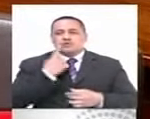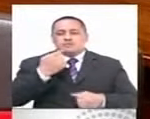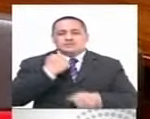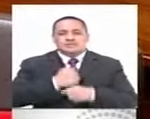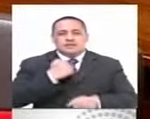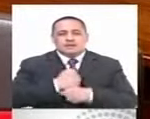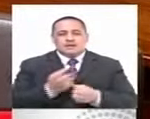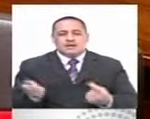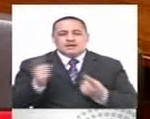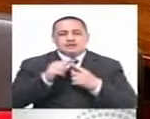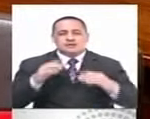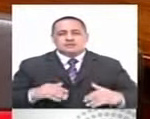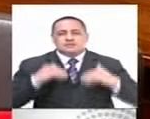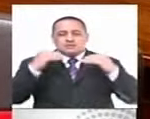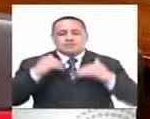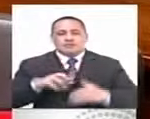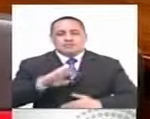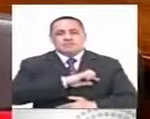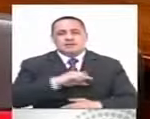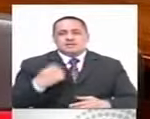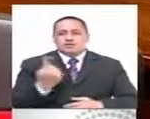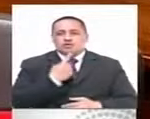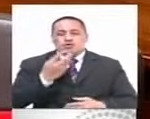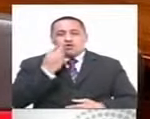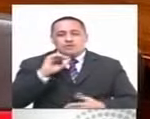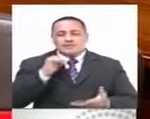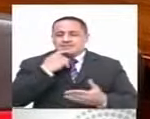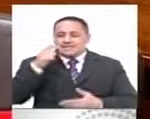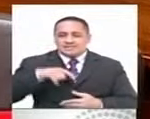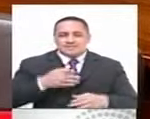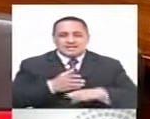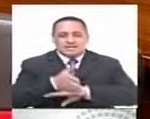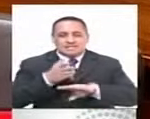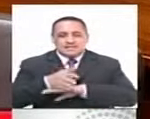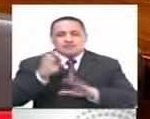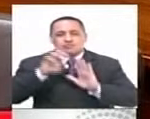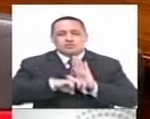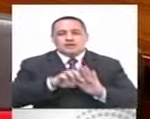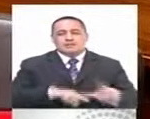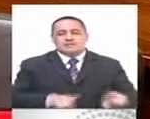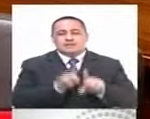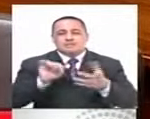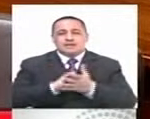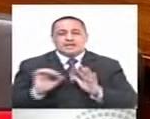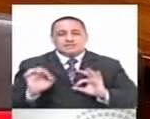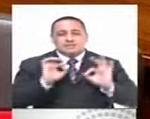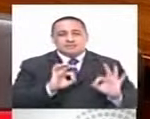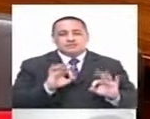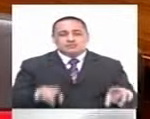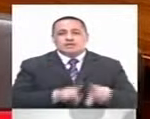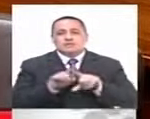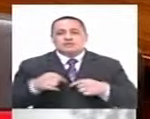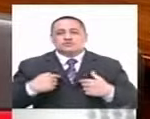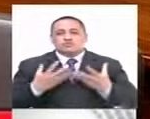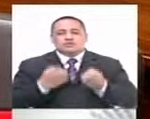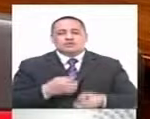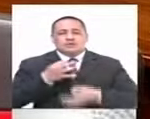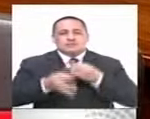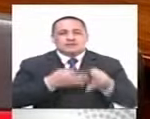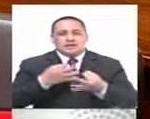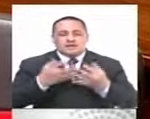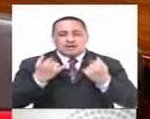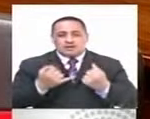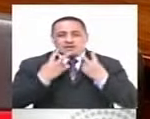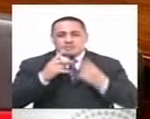trabaja hasta el nivel de primaria y los adolescentes también necesitan acceder a estos programas. Asimismo, quisiera señalar que